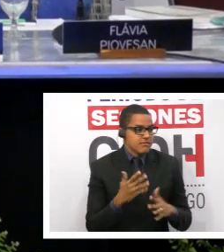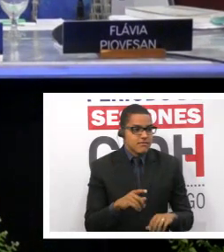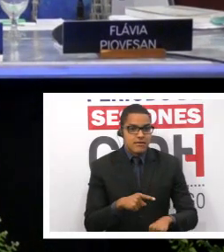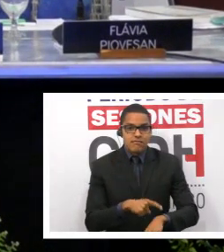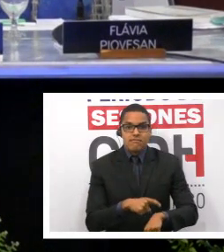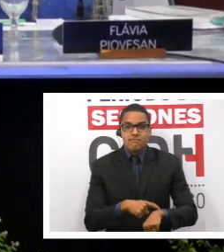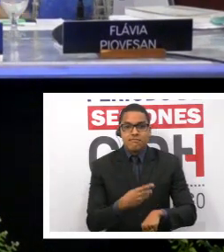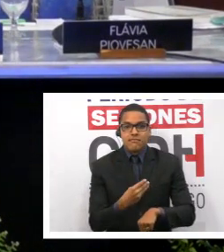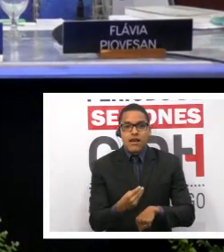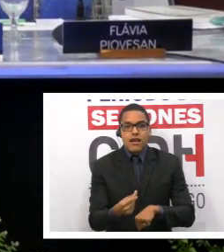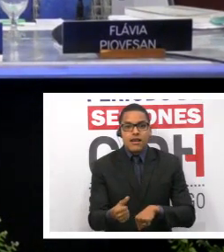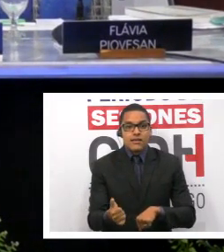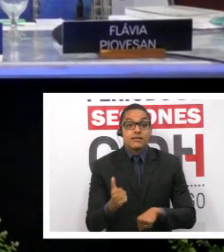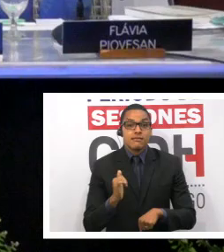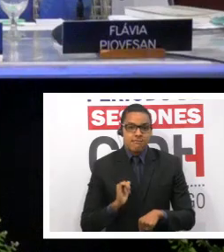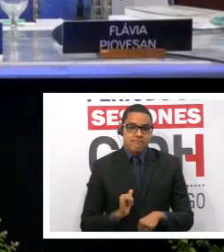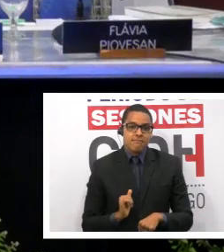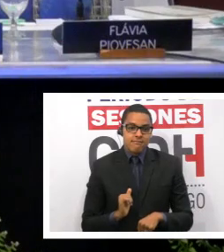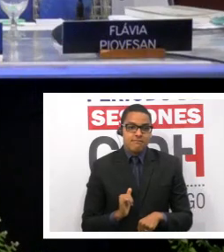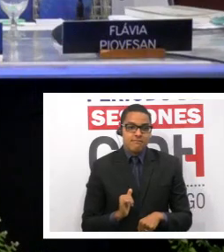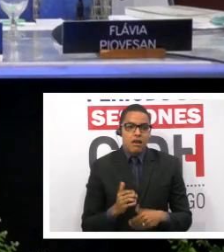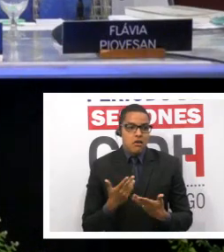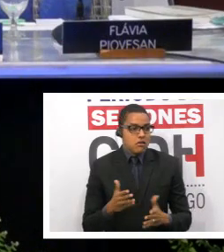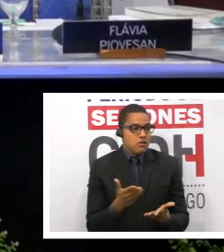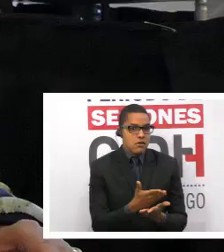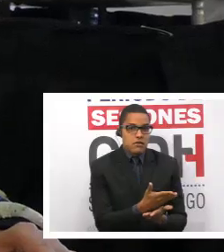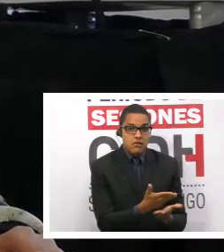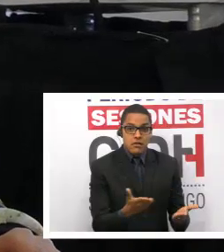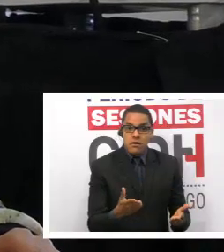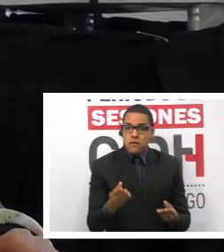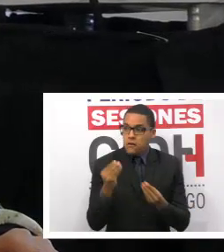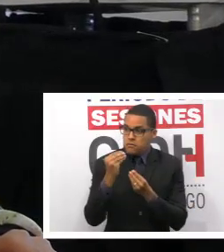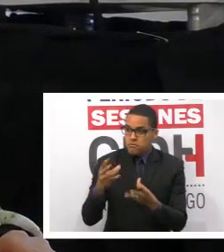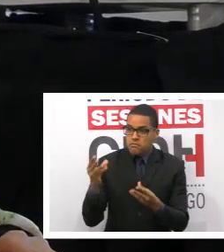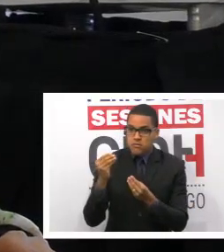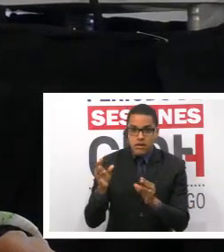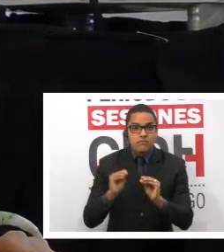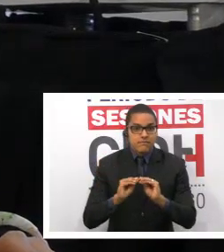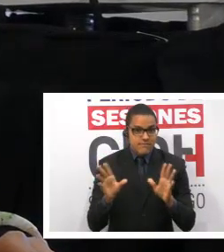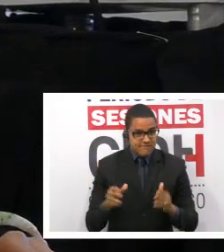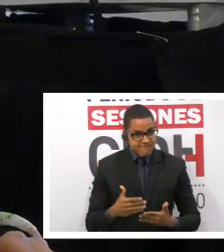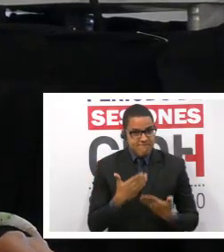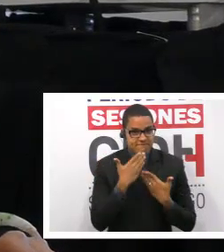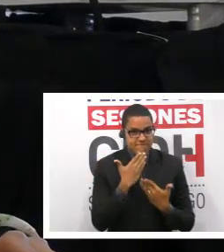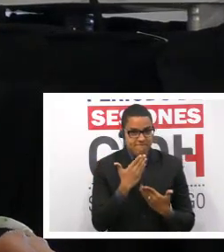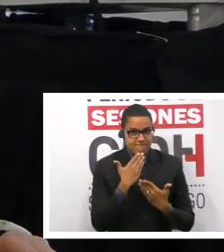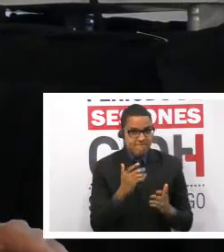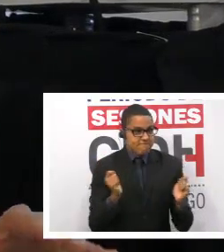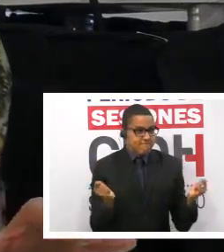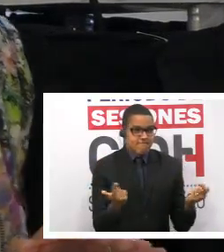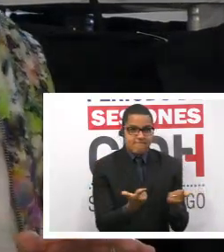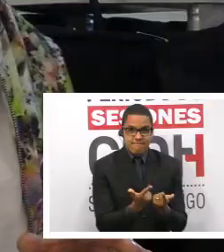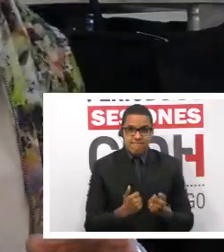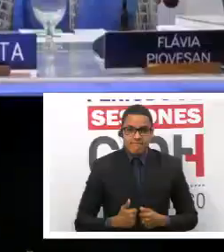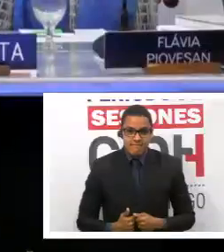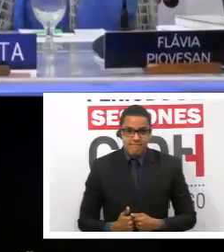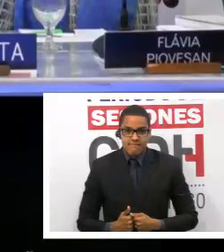y nuestros pedidos han sido claramente planteados en la parte inicial muchísimas gracias a la conexión